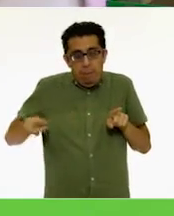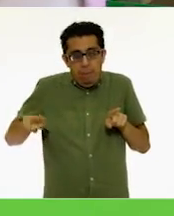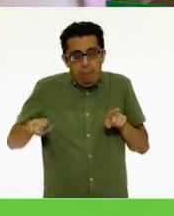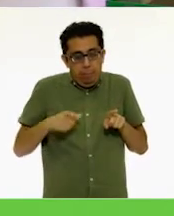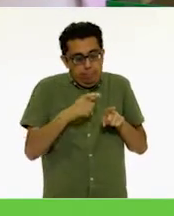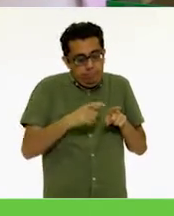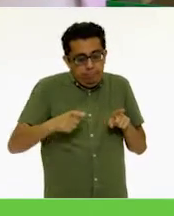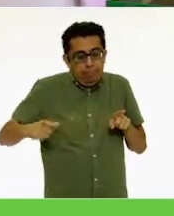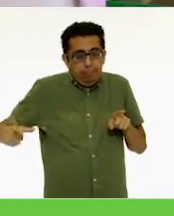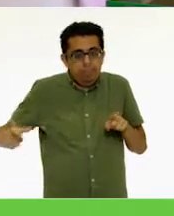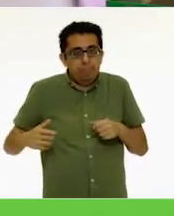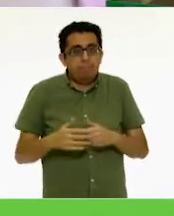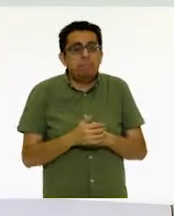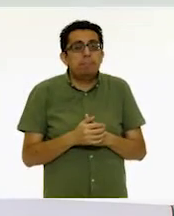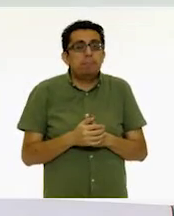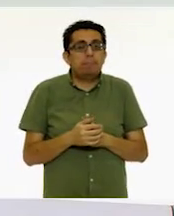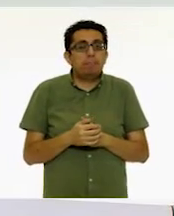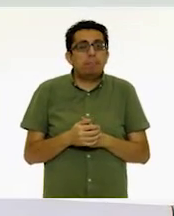Así.